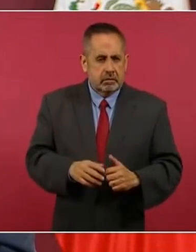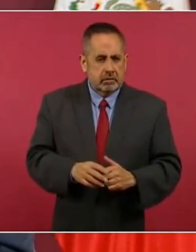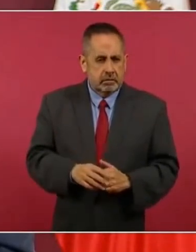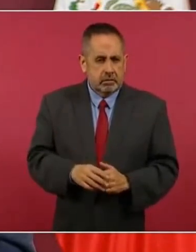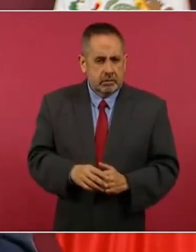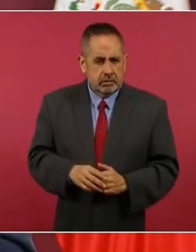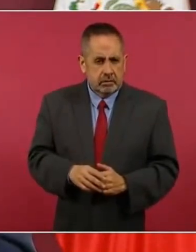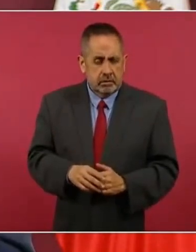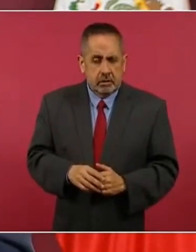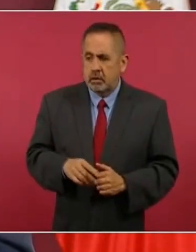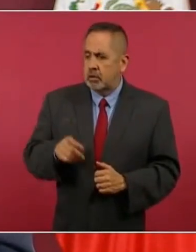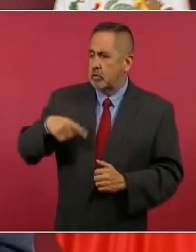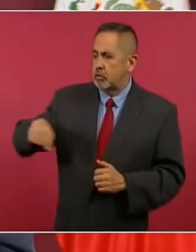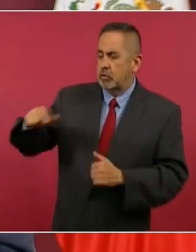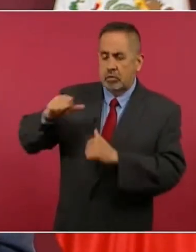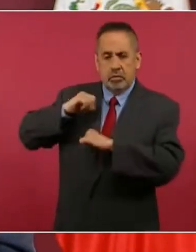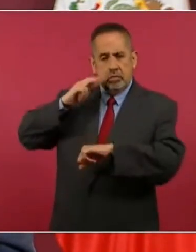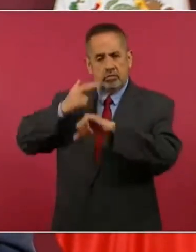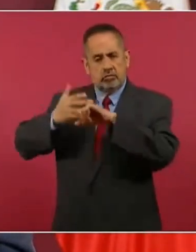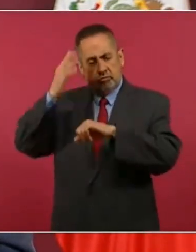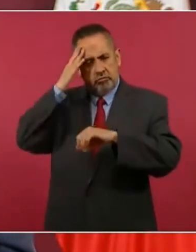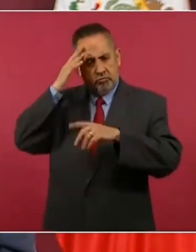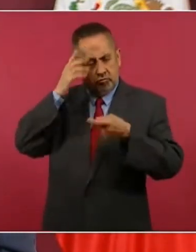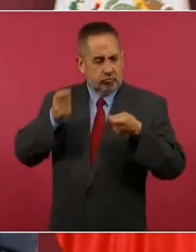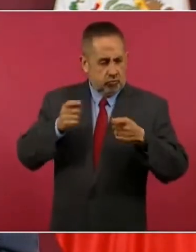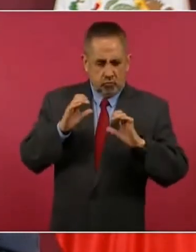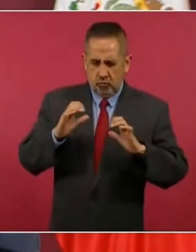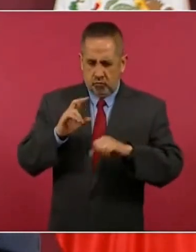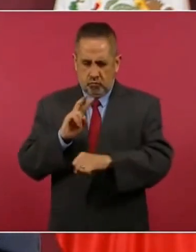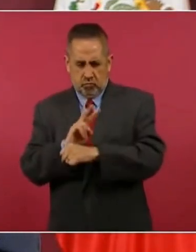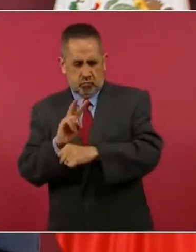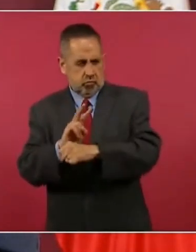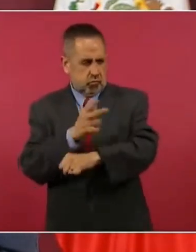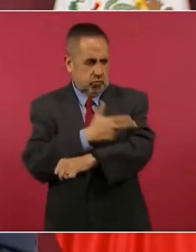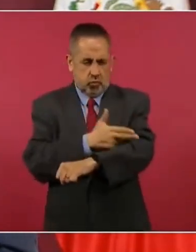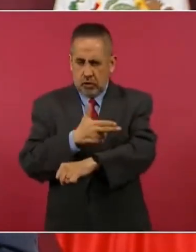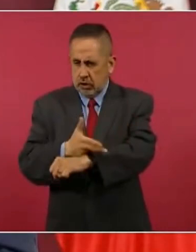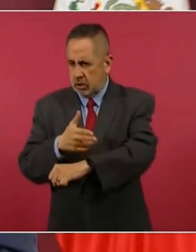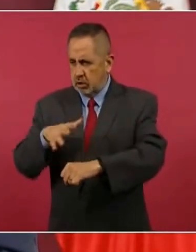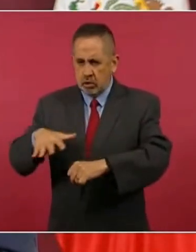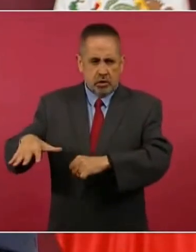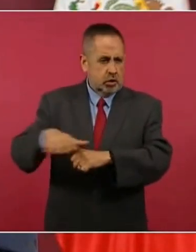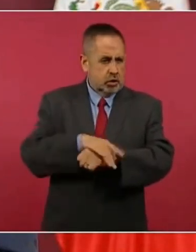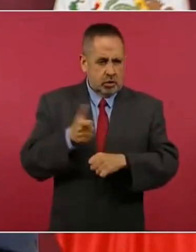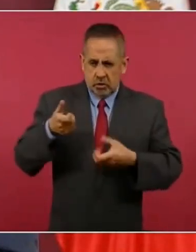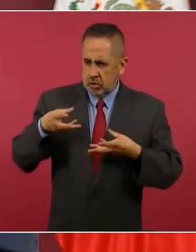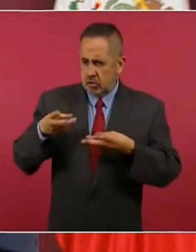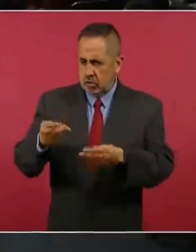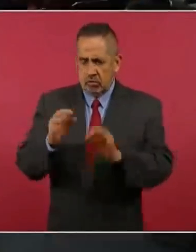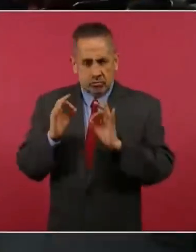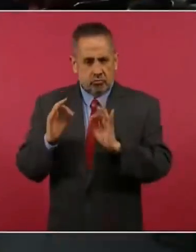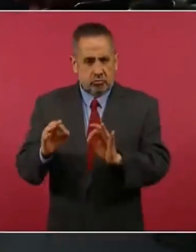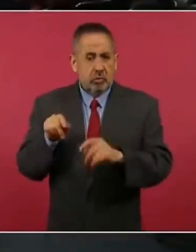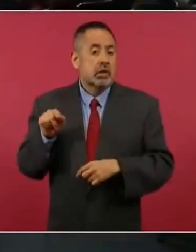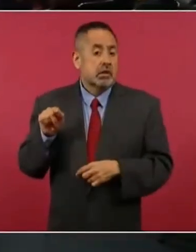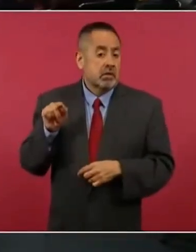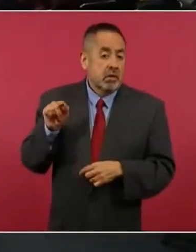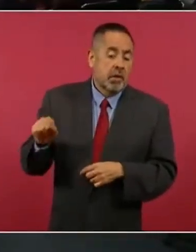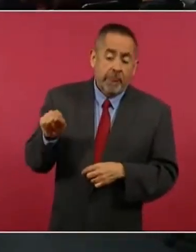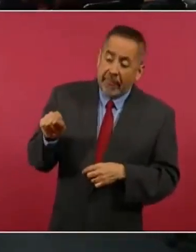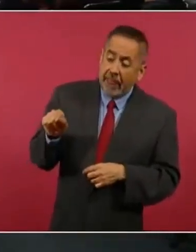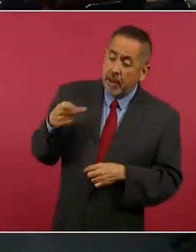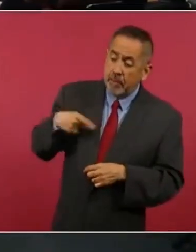ver con la responsabilidad de que se maneje con honestidad el presupuesto, tienen que ser